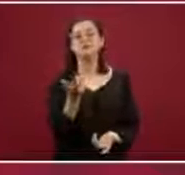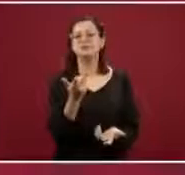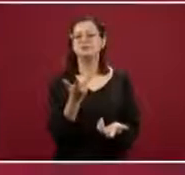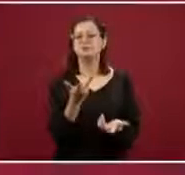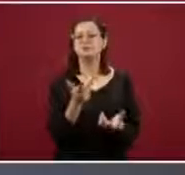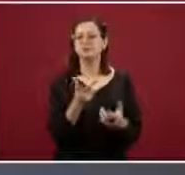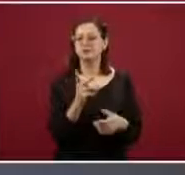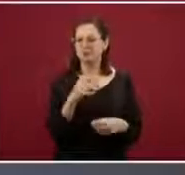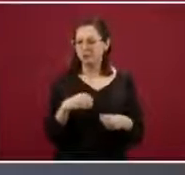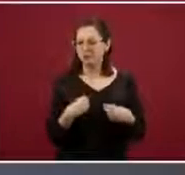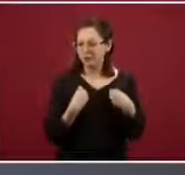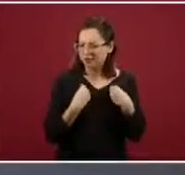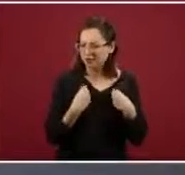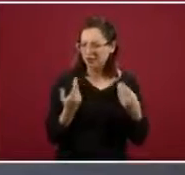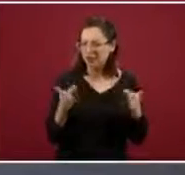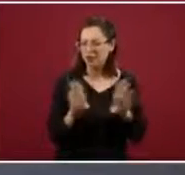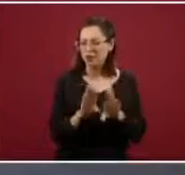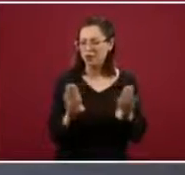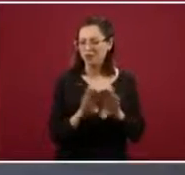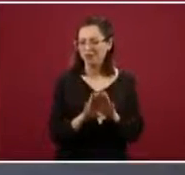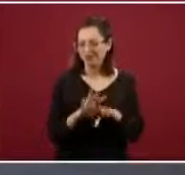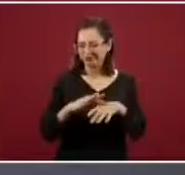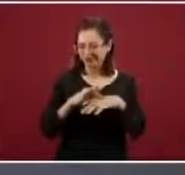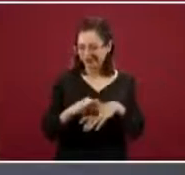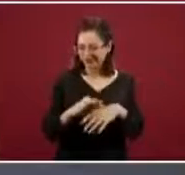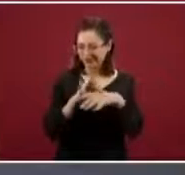regiones del país que fueron